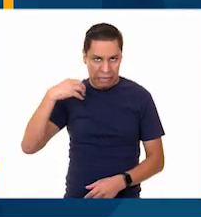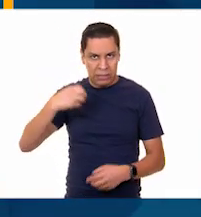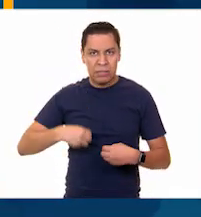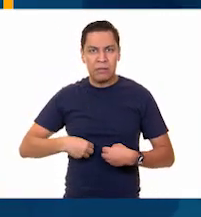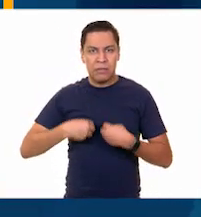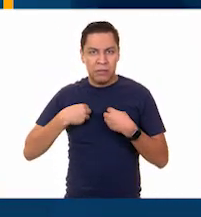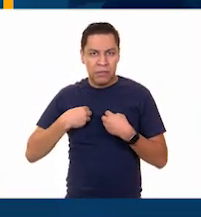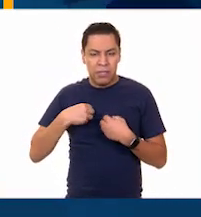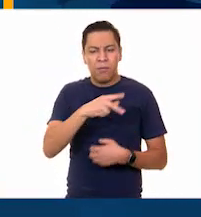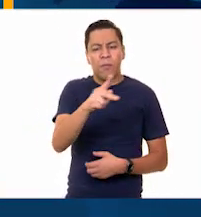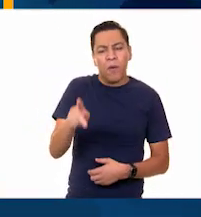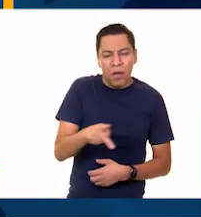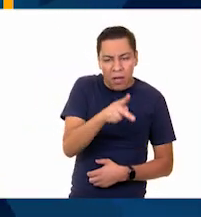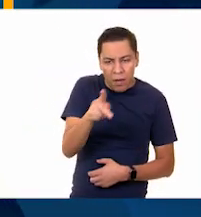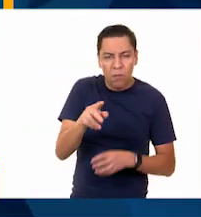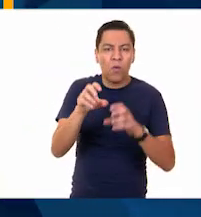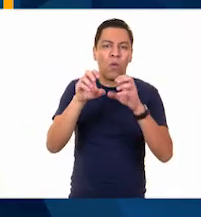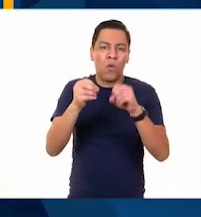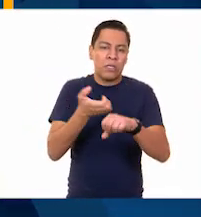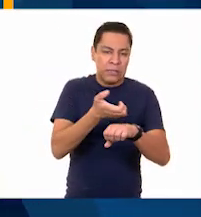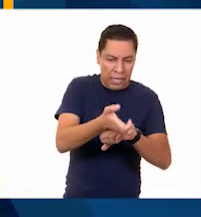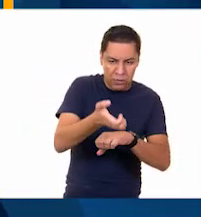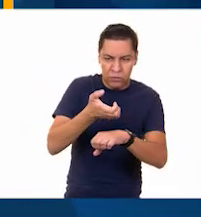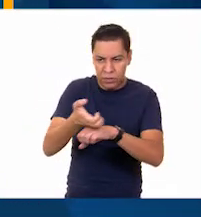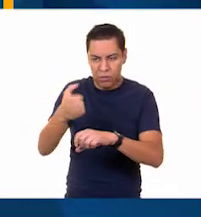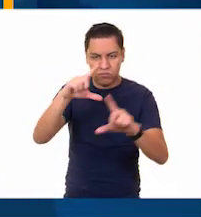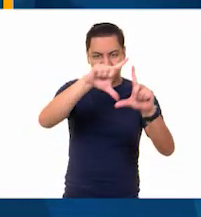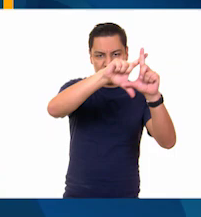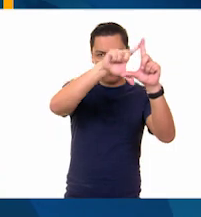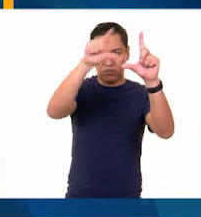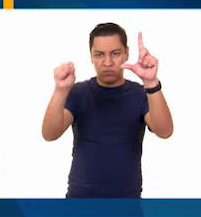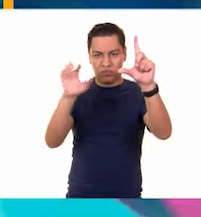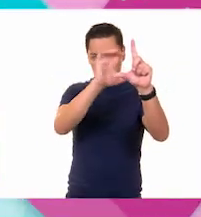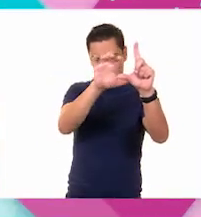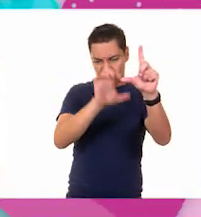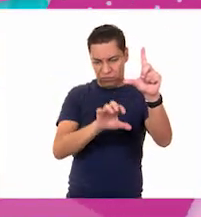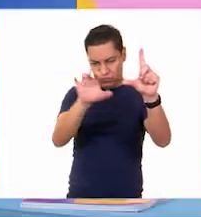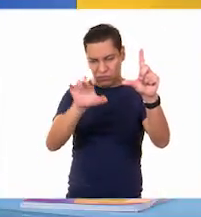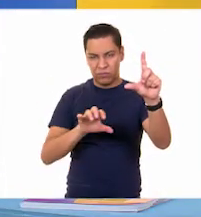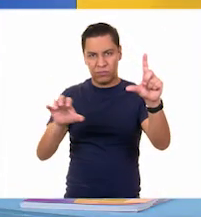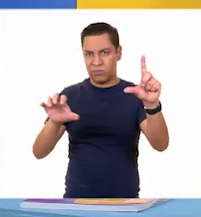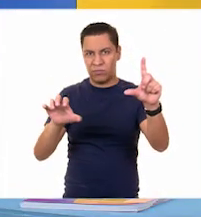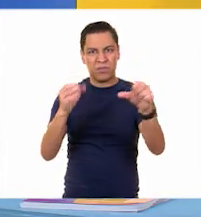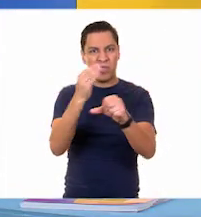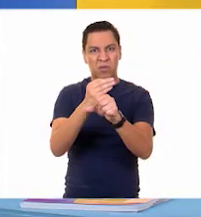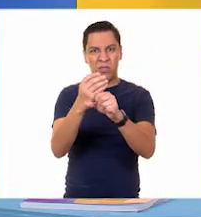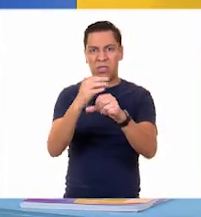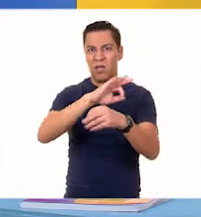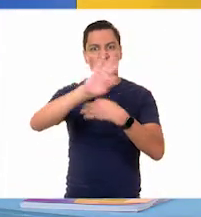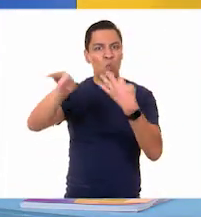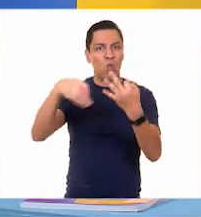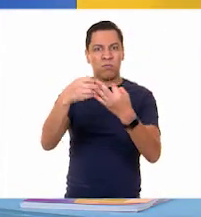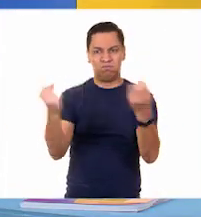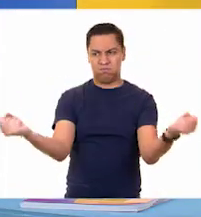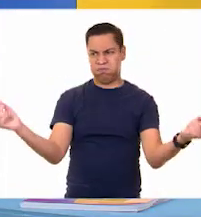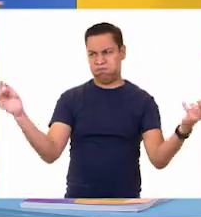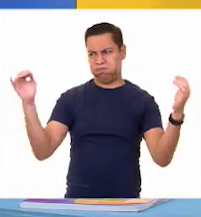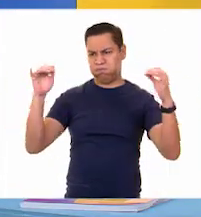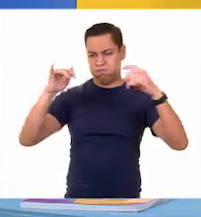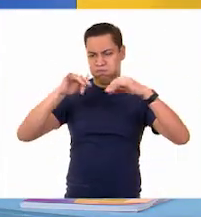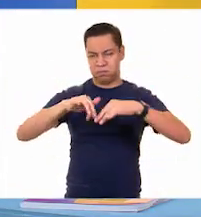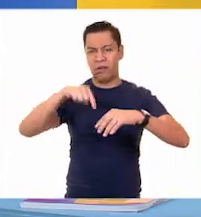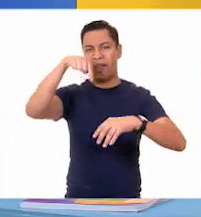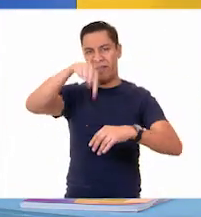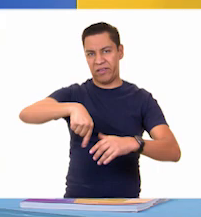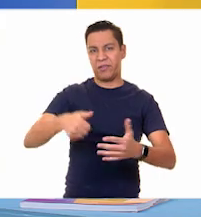el aumento poblacional que ya hemos visto en otras clases. Efectivamente, Jenny. El aumento de la población y el crecimiento